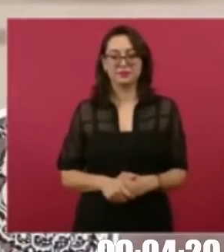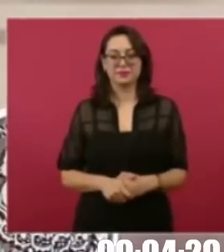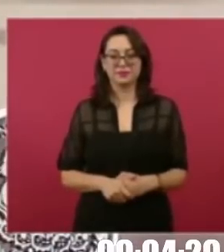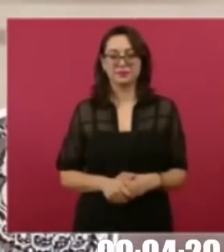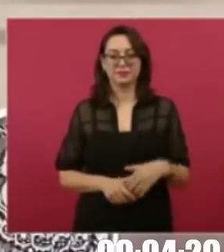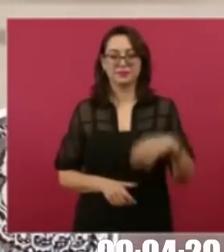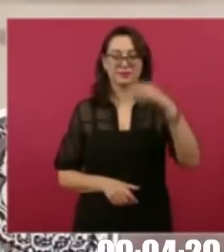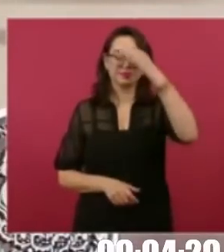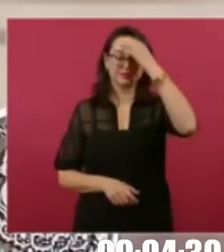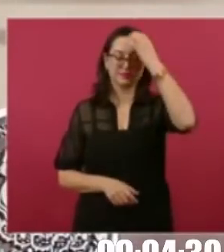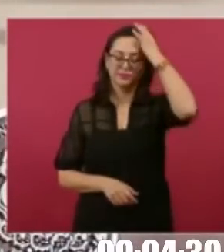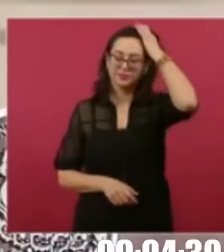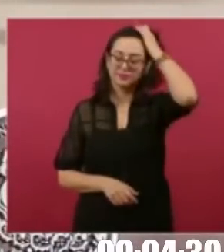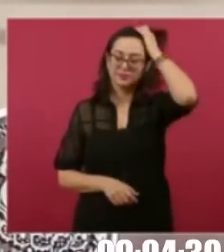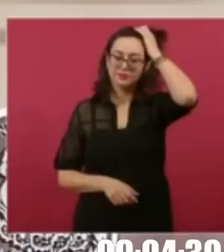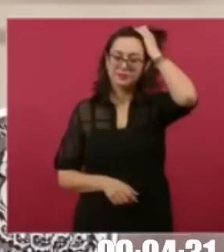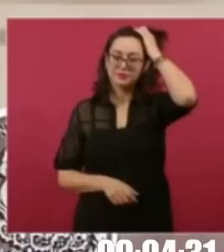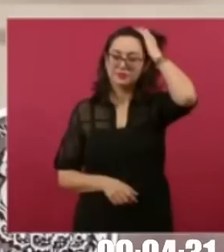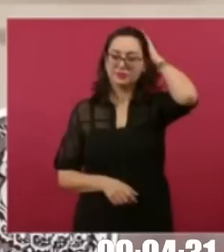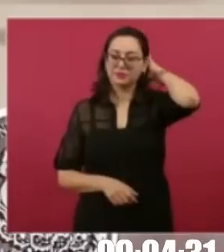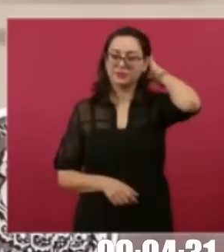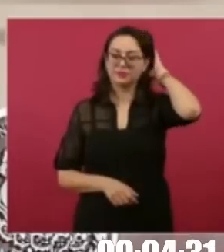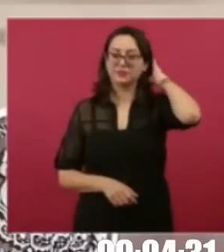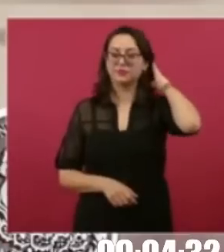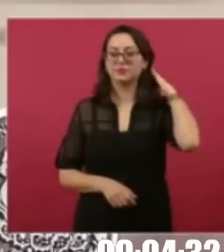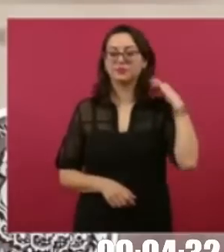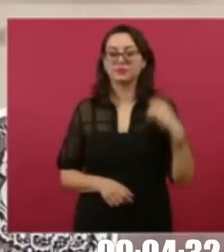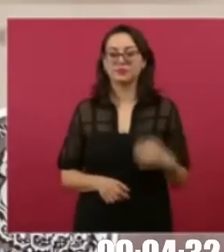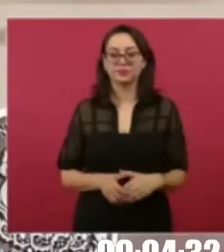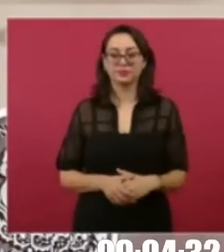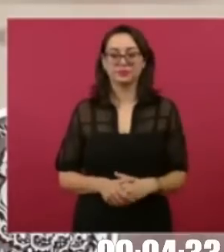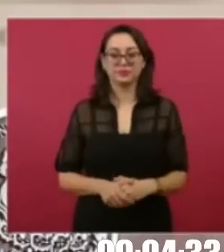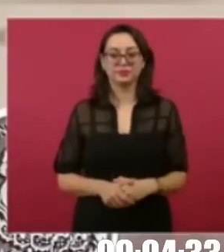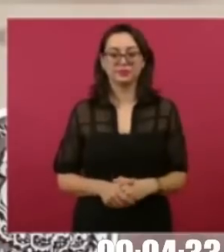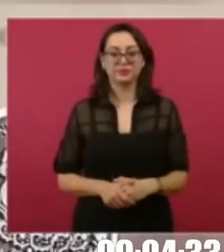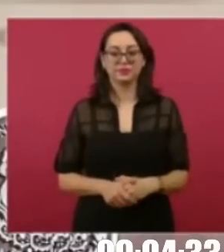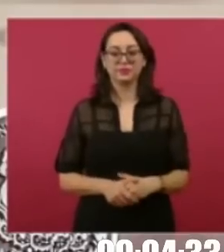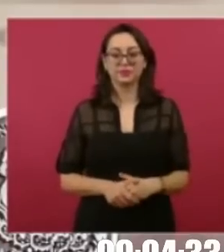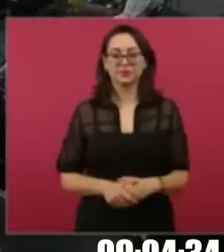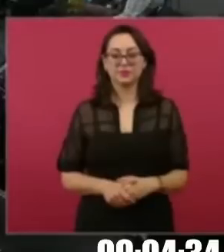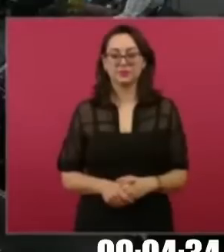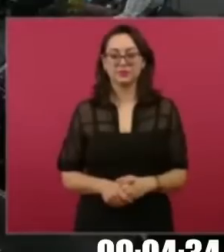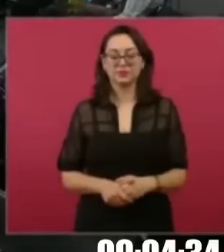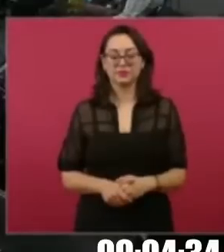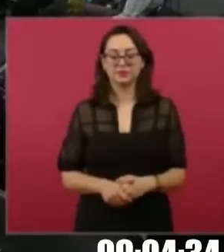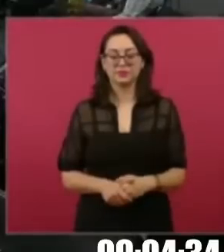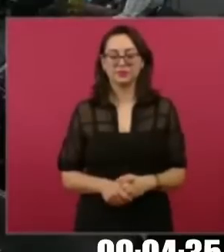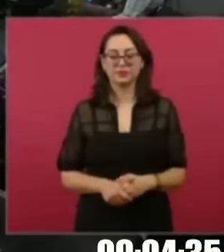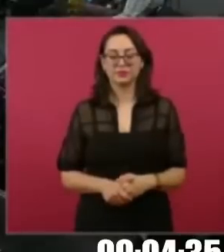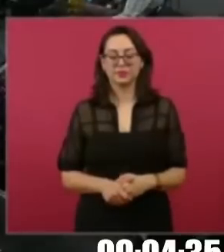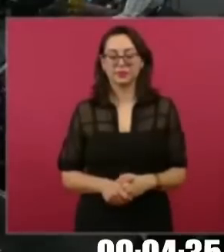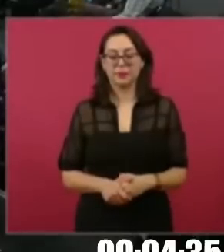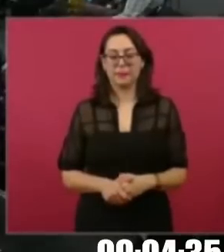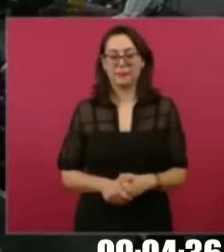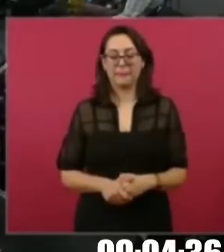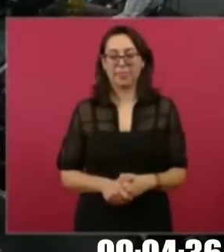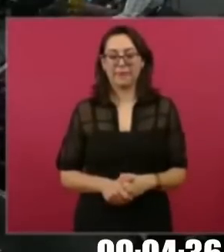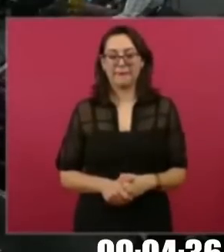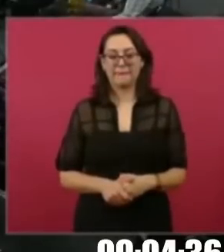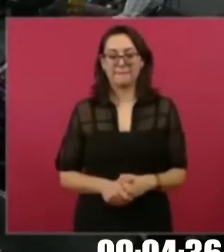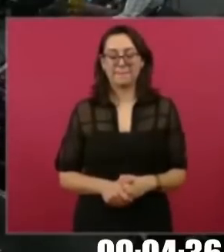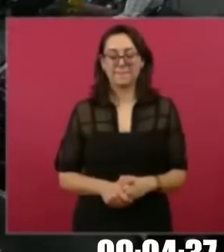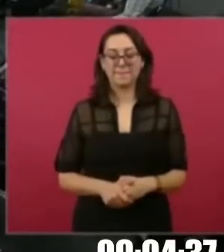si hay una portada y de reforma y de la jornada pero